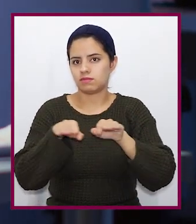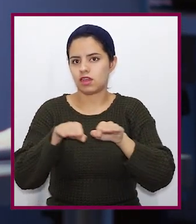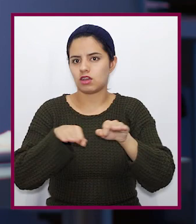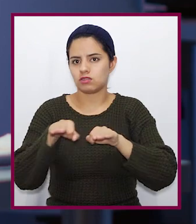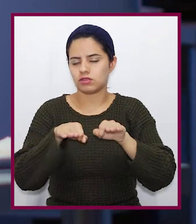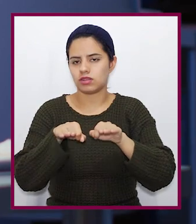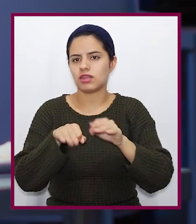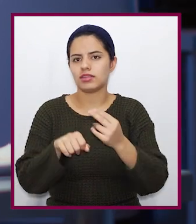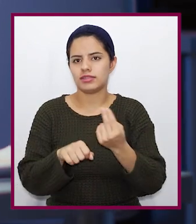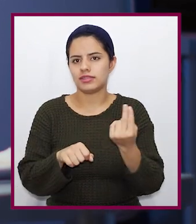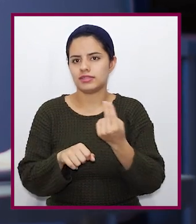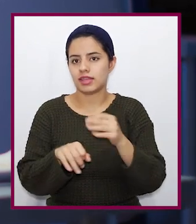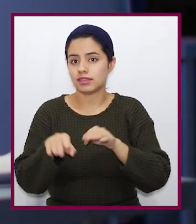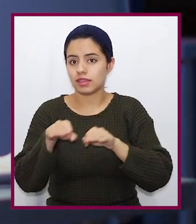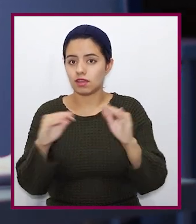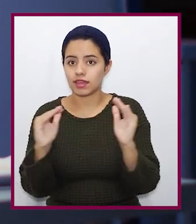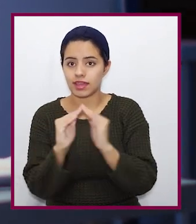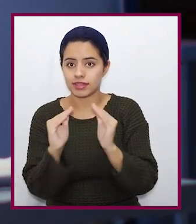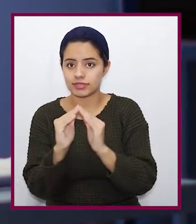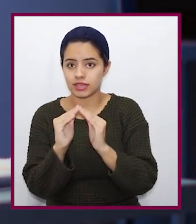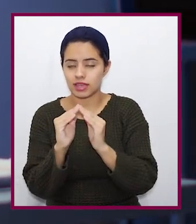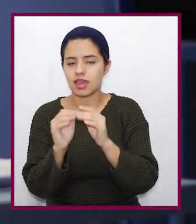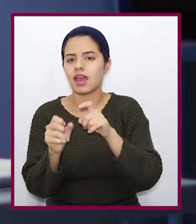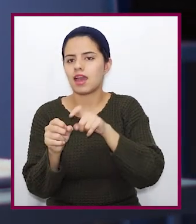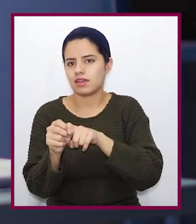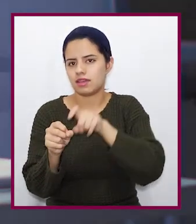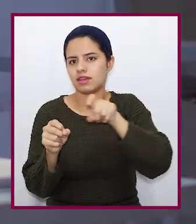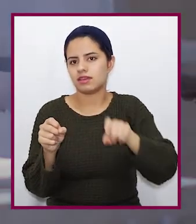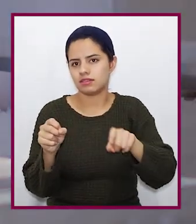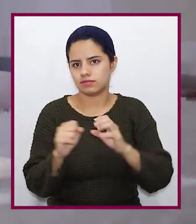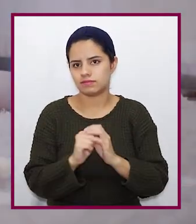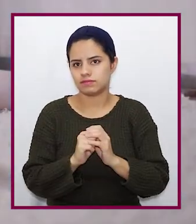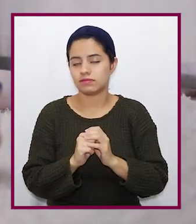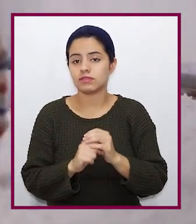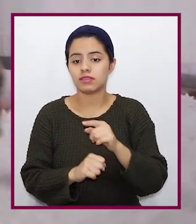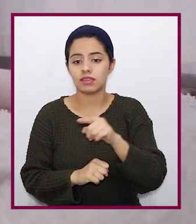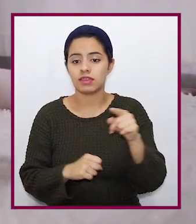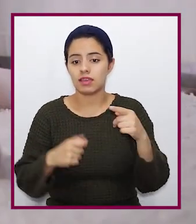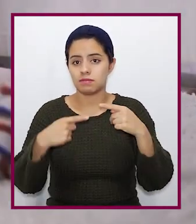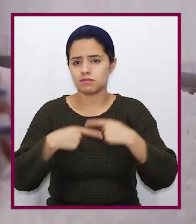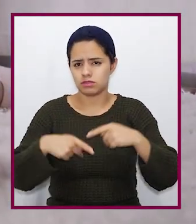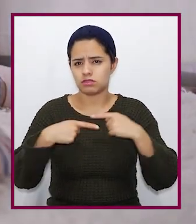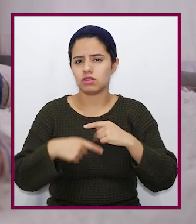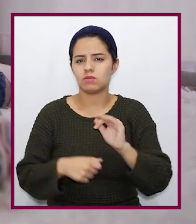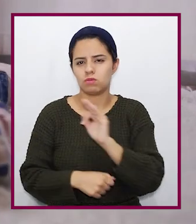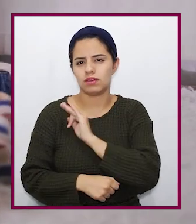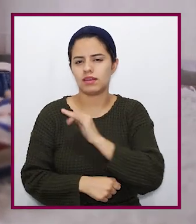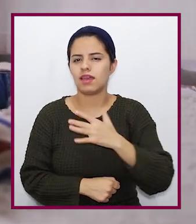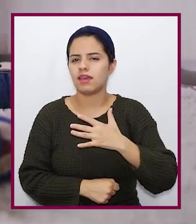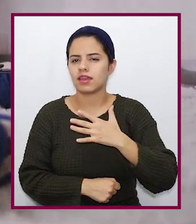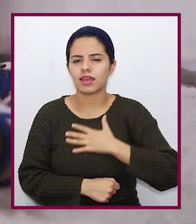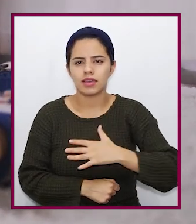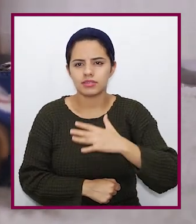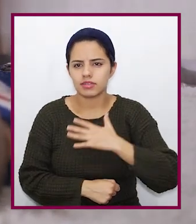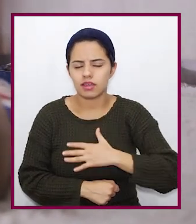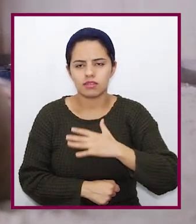el trabajo en casa y que, por derecho, los empleados tengan chance de descansar cuando ya hayan cumplido